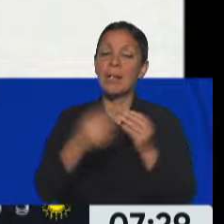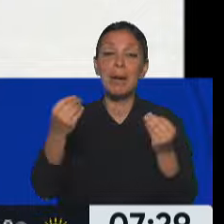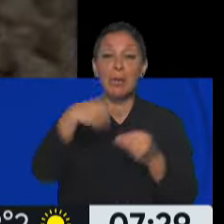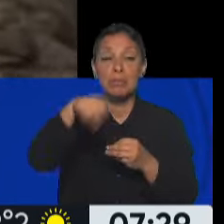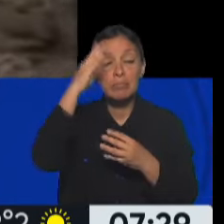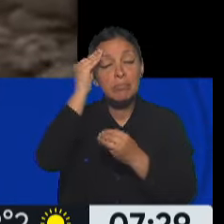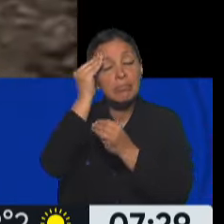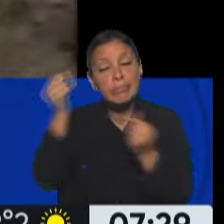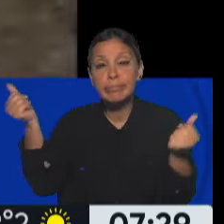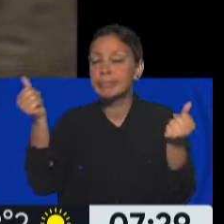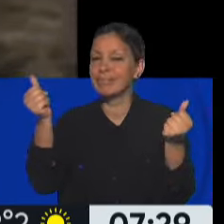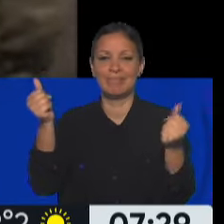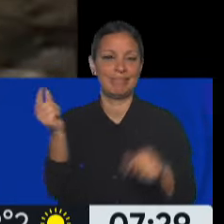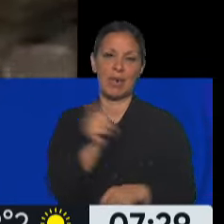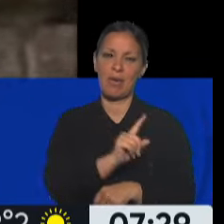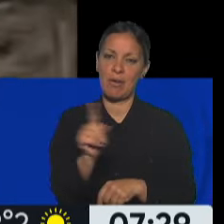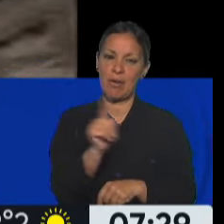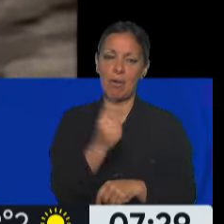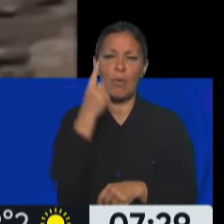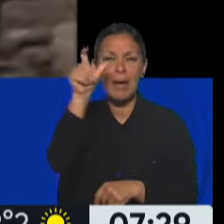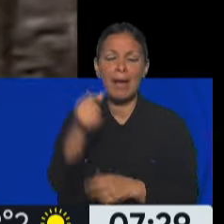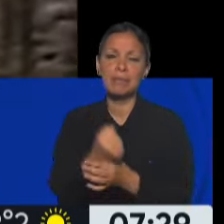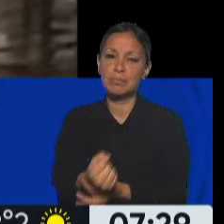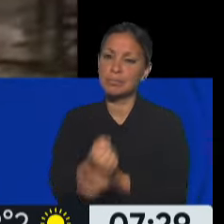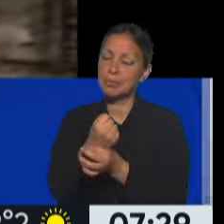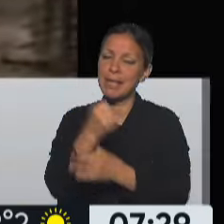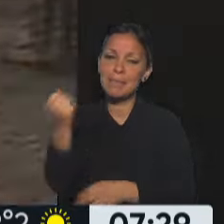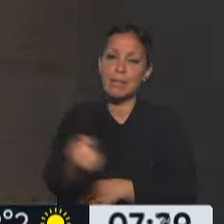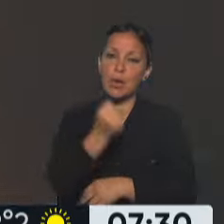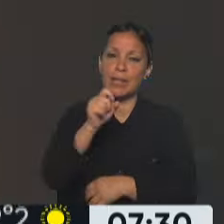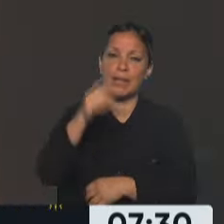deje en el olvido una de las figuras realmente fundamentales de la cultura latinoamericana.